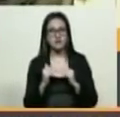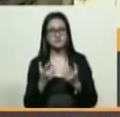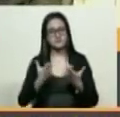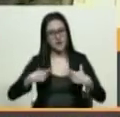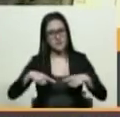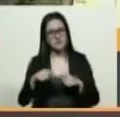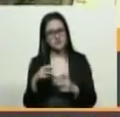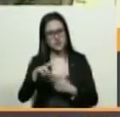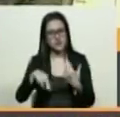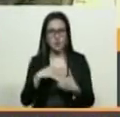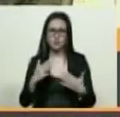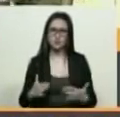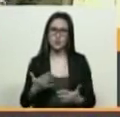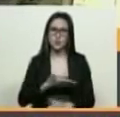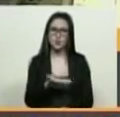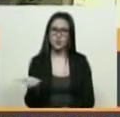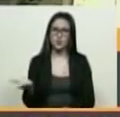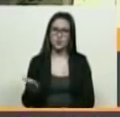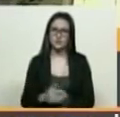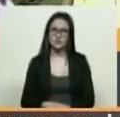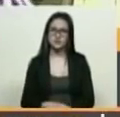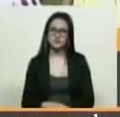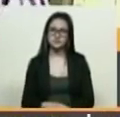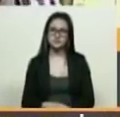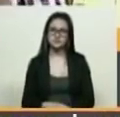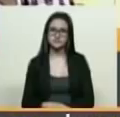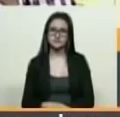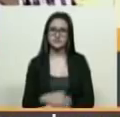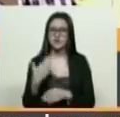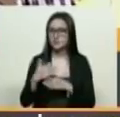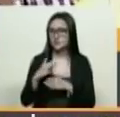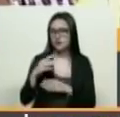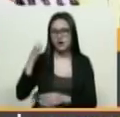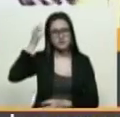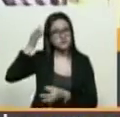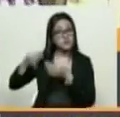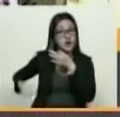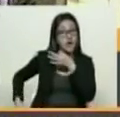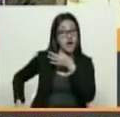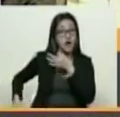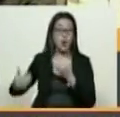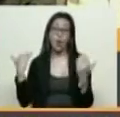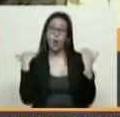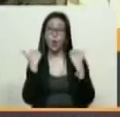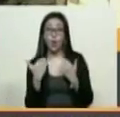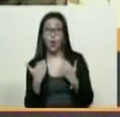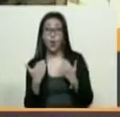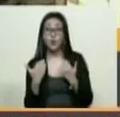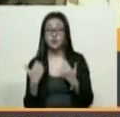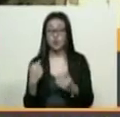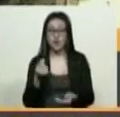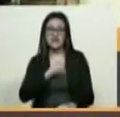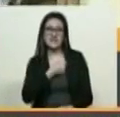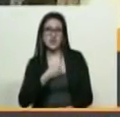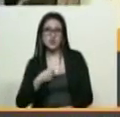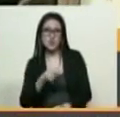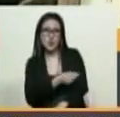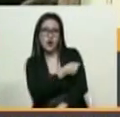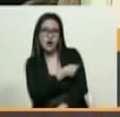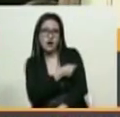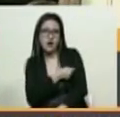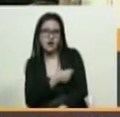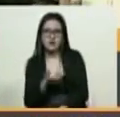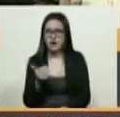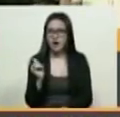la Revolución Bolivariana, independientemente del largo de tu cabello, o si tienes tu cuerpo tatuado, o si